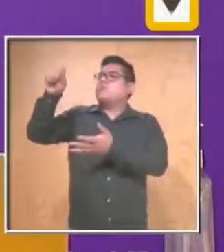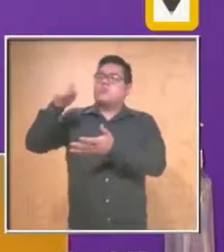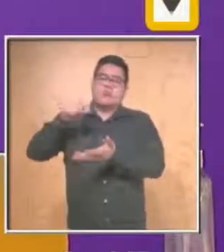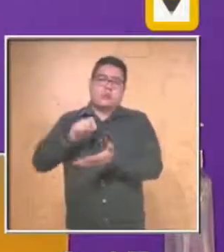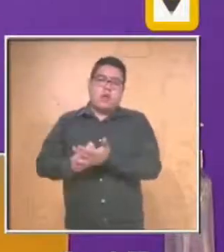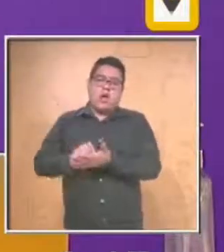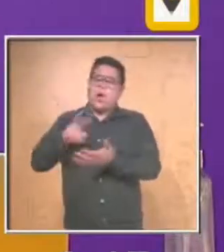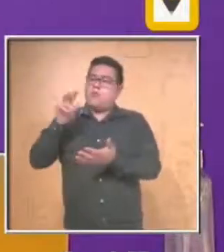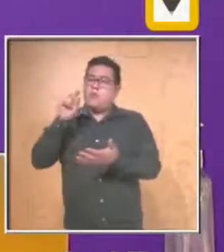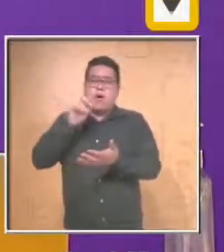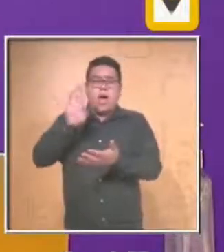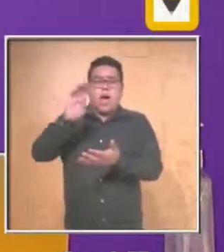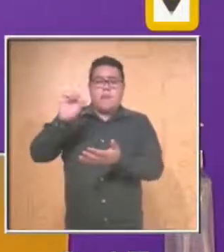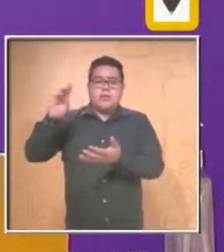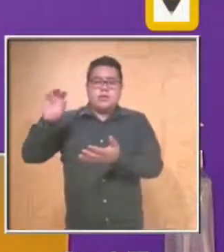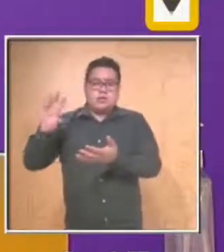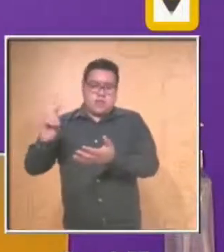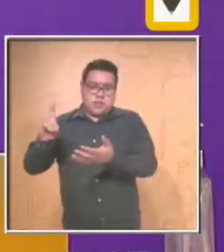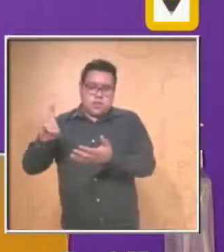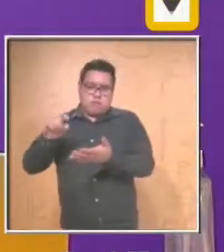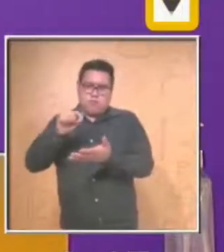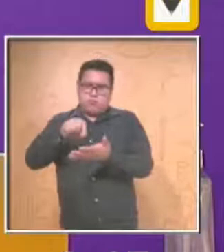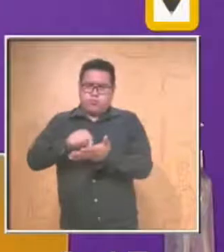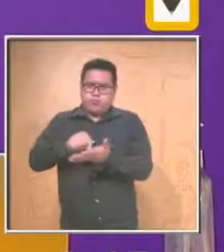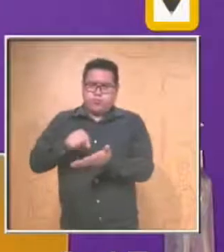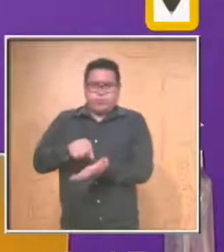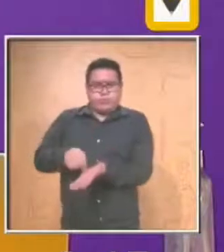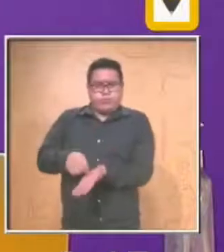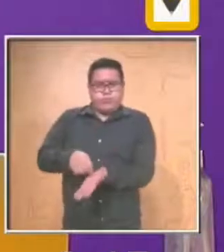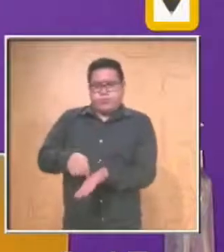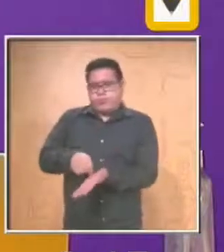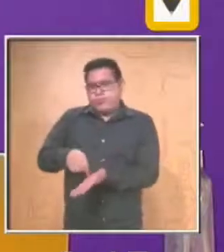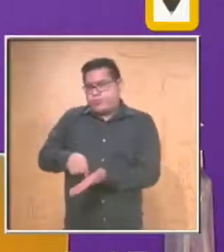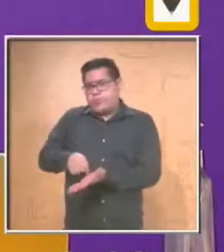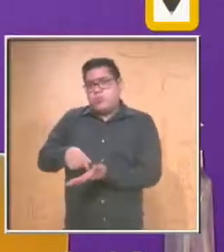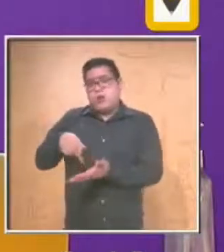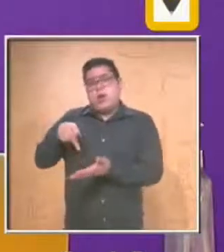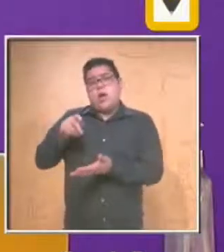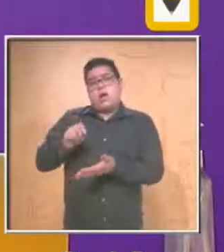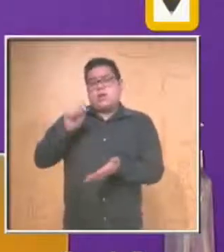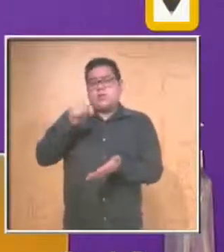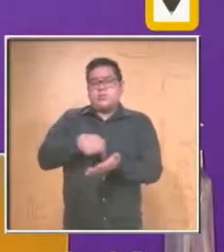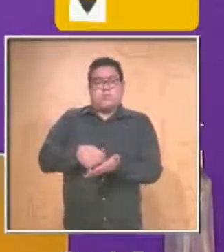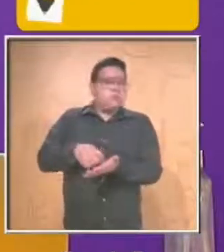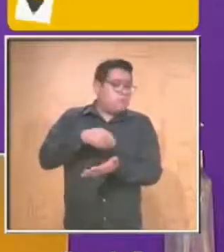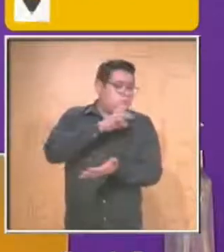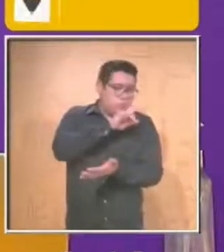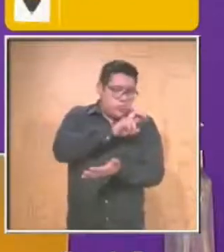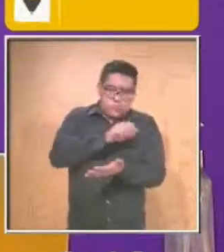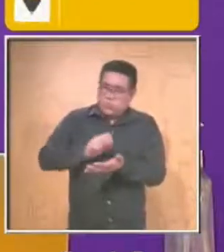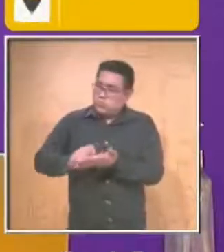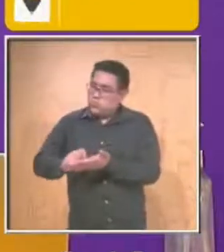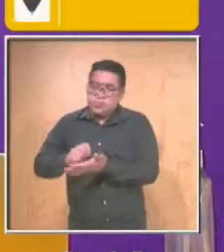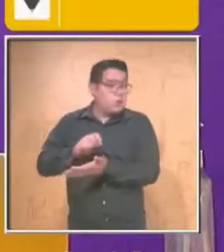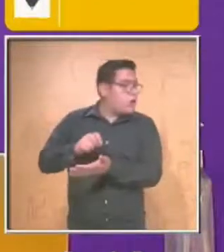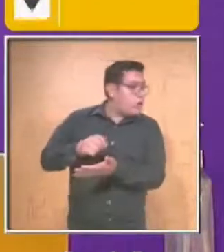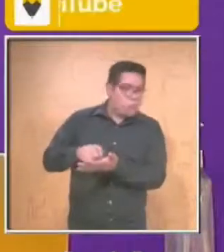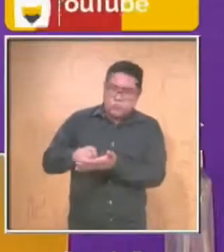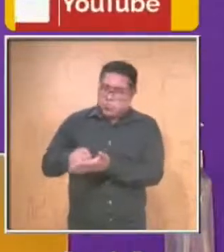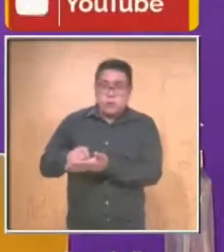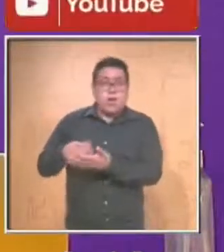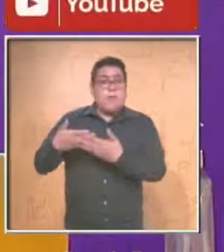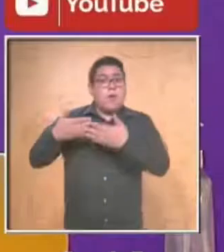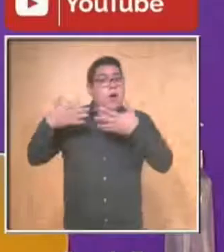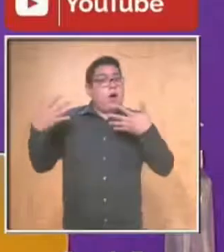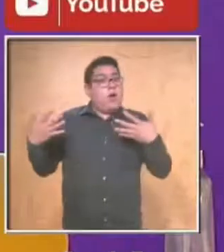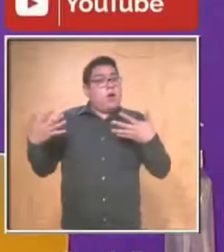con la respuesta correcta. Te recomendaban o te iban a recomendar que llenaras de manera puntual esos alveolos. Ahora que va a ser en línea hay que estar pendientes